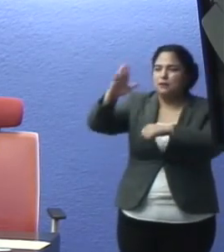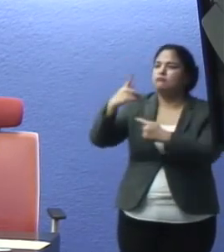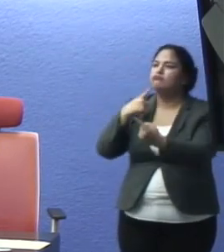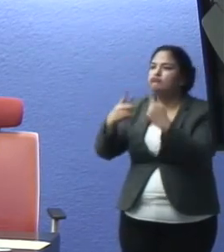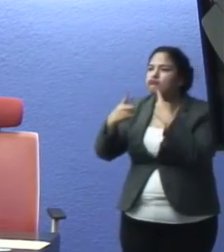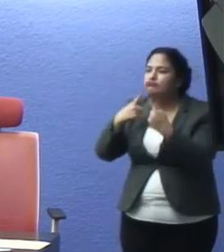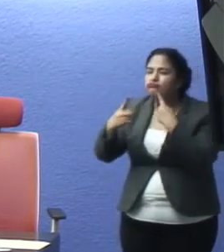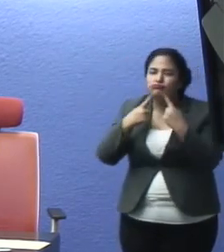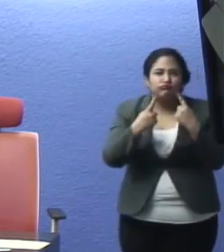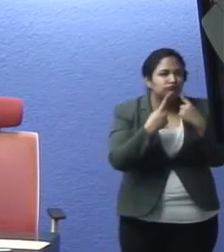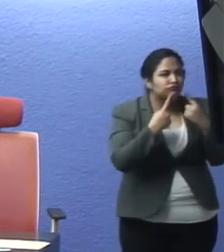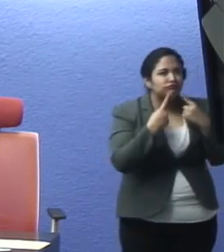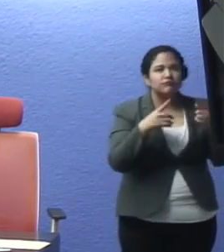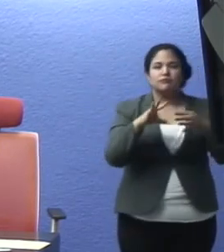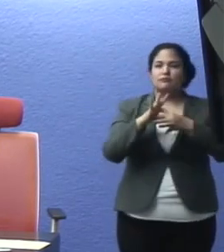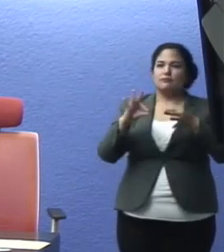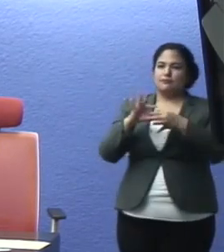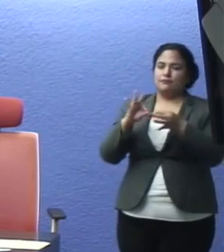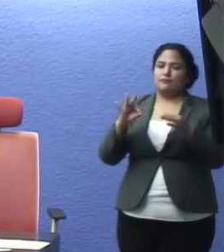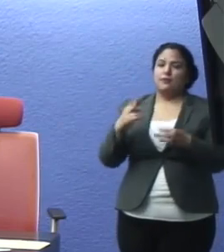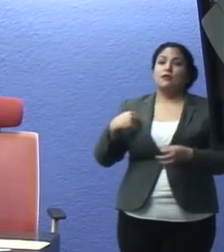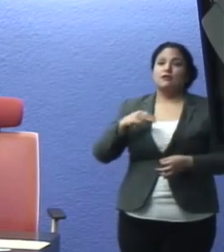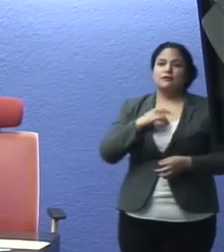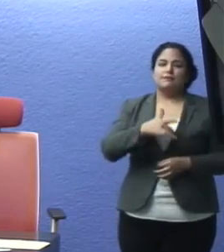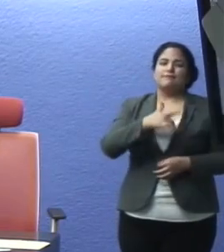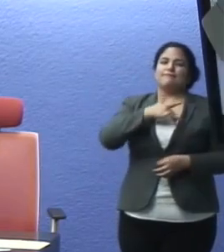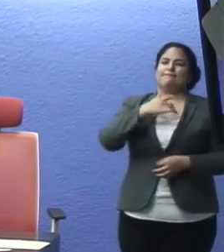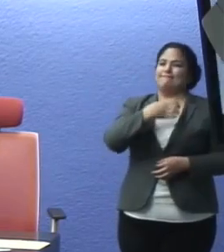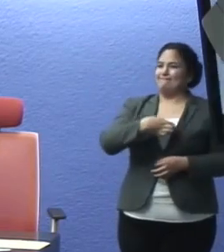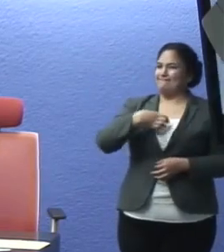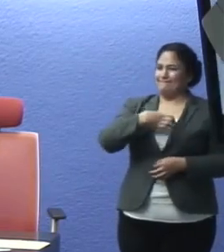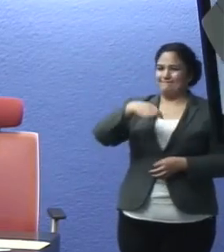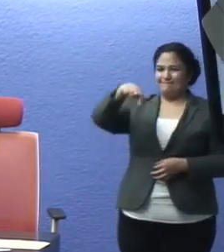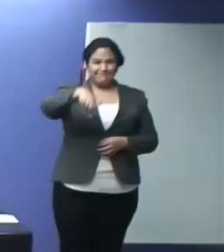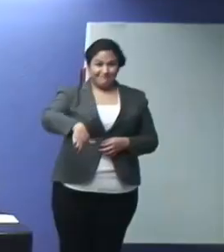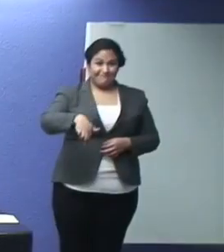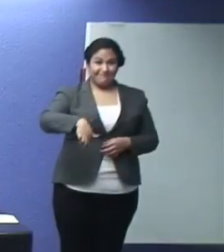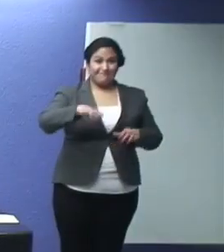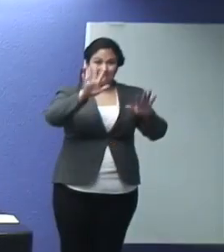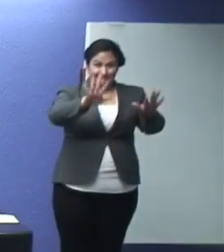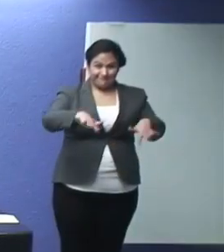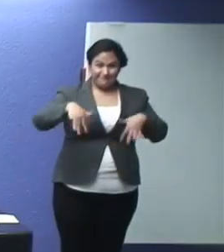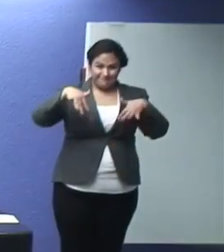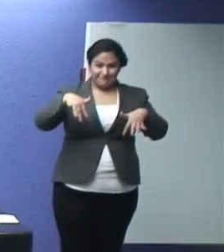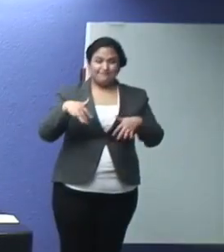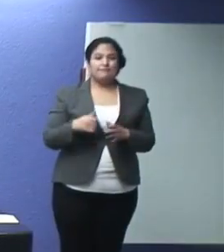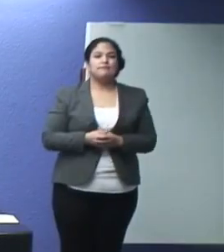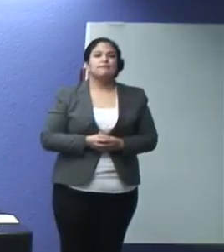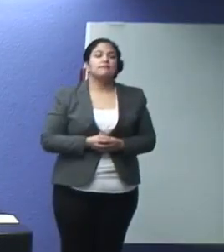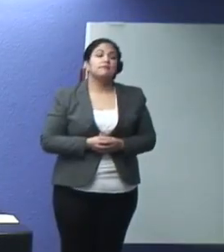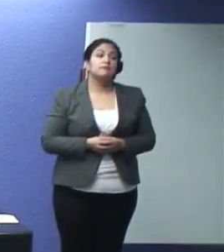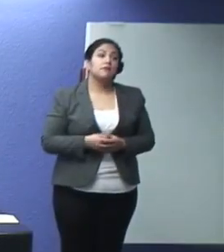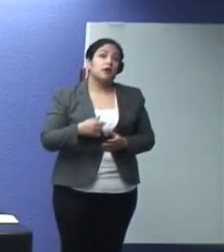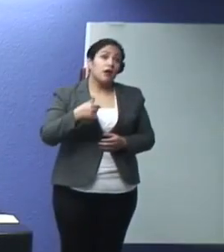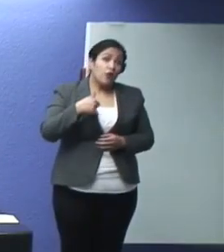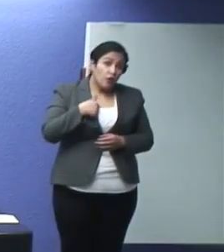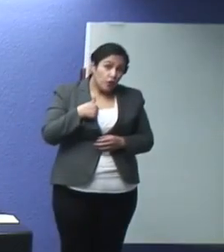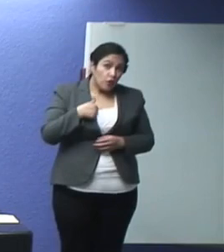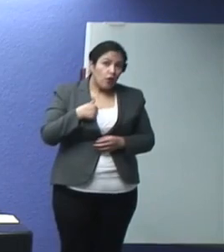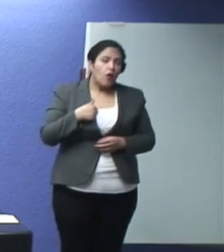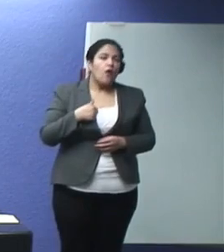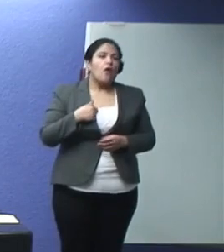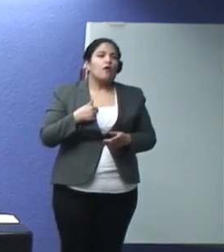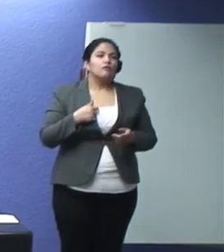retroalimentarnos. Entonces, para nosotros es un honor y un gusto contar con todas y todos ustedes aquí. Me toca ser maestra